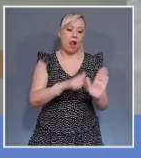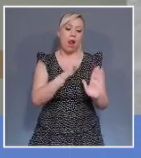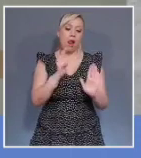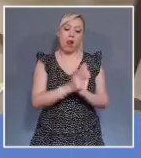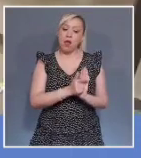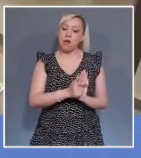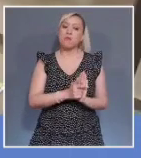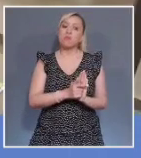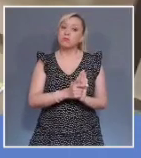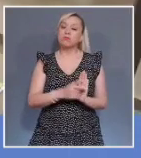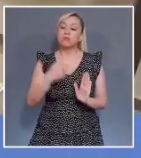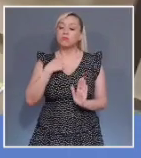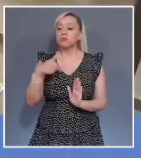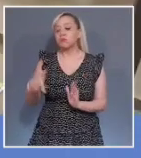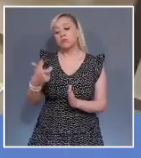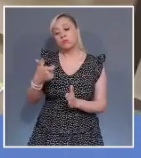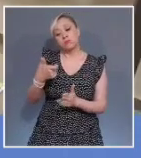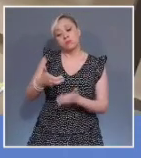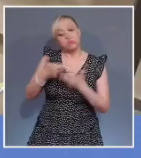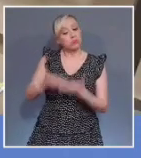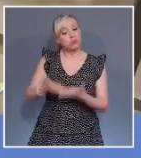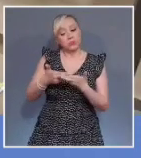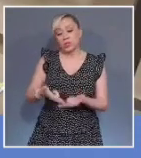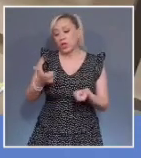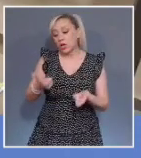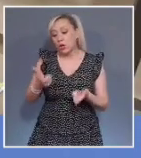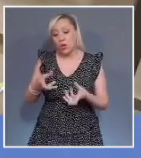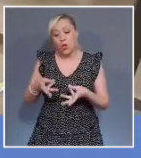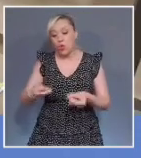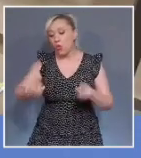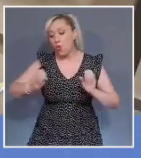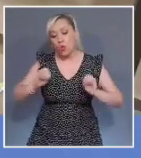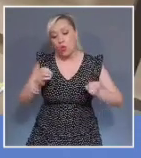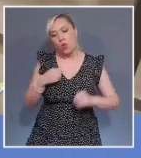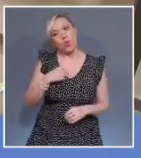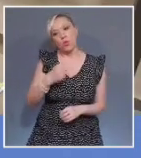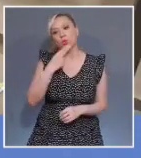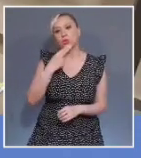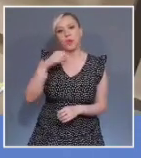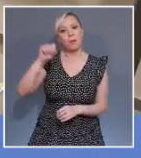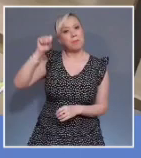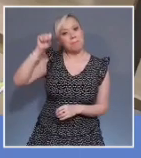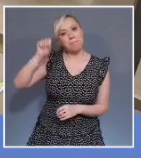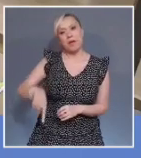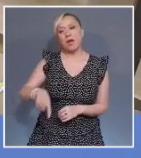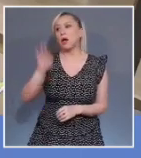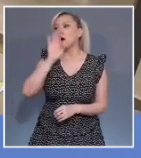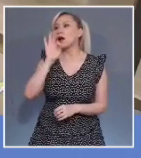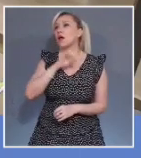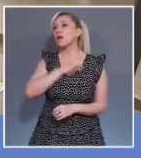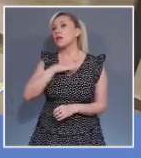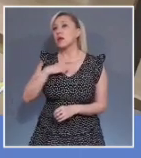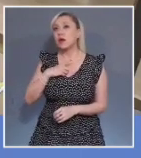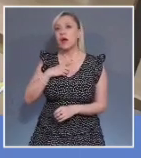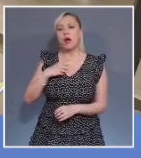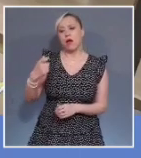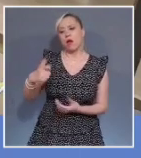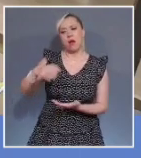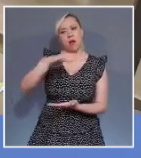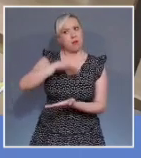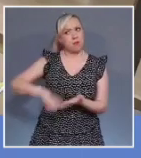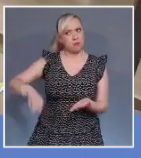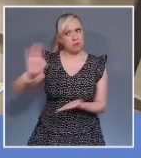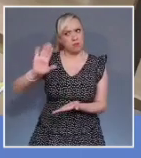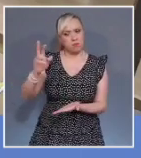remanentes en gastos futuros del partido y que, en caso de existir algún tipo de adeudo, no se le descontará más del